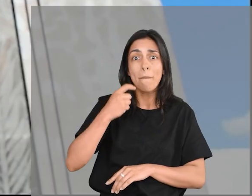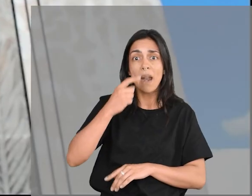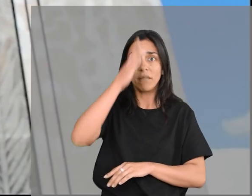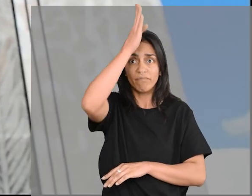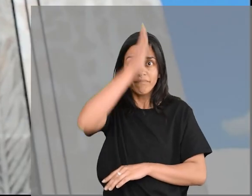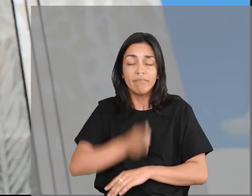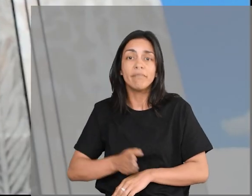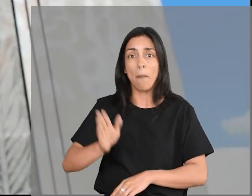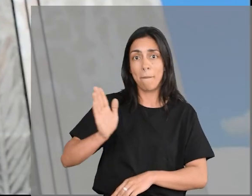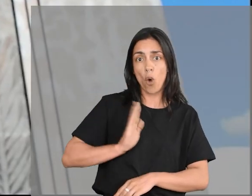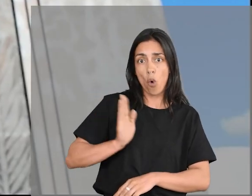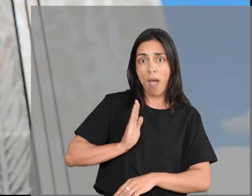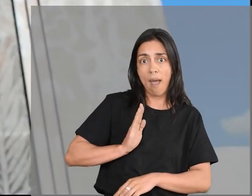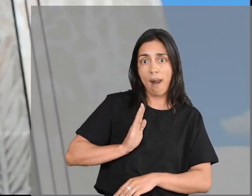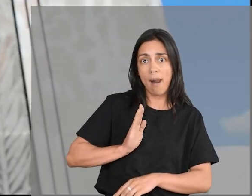manera horizontal